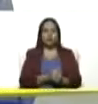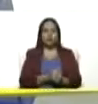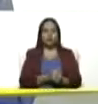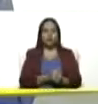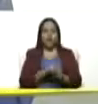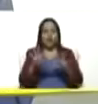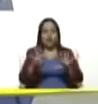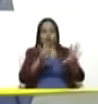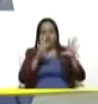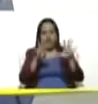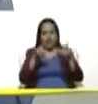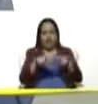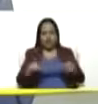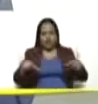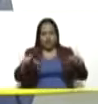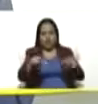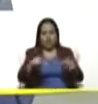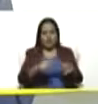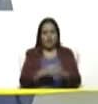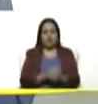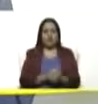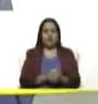En el 9º puesto, Silita,